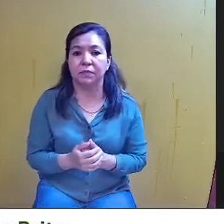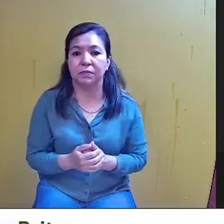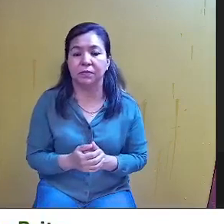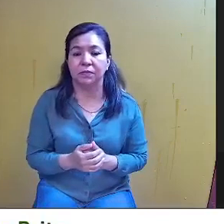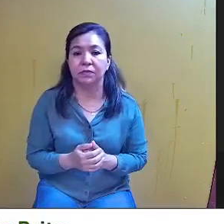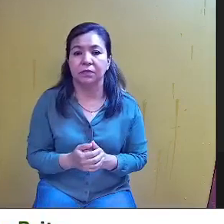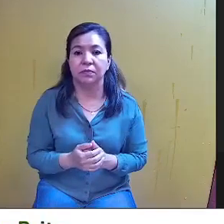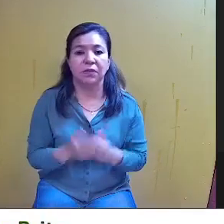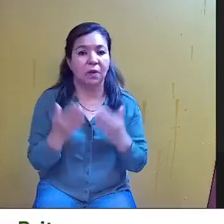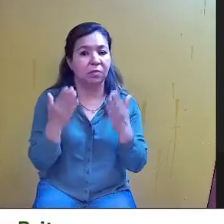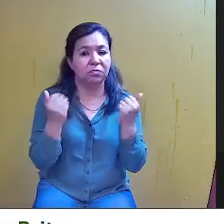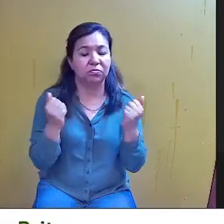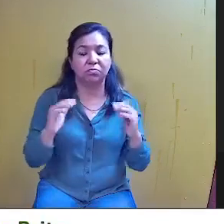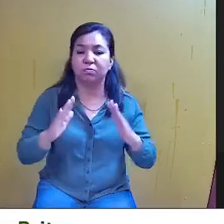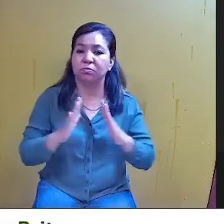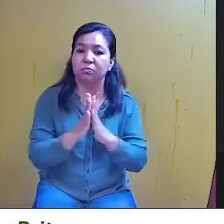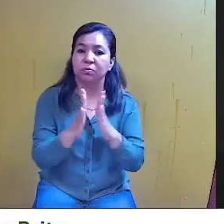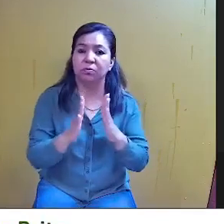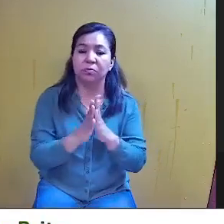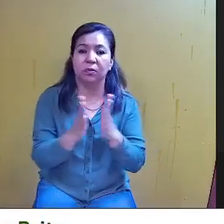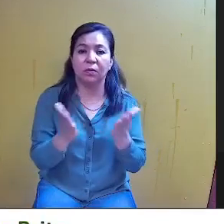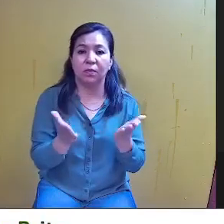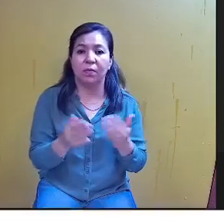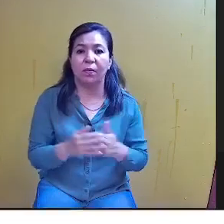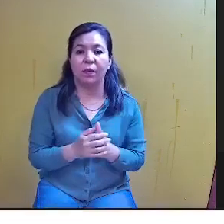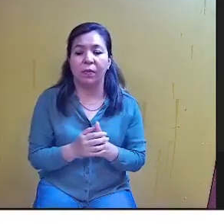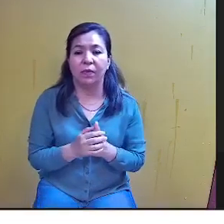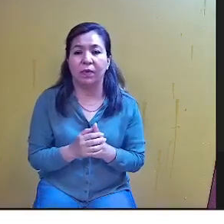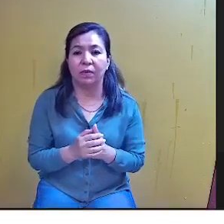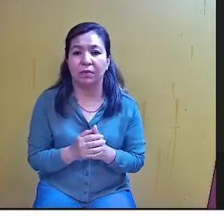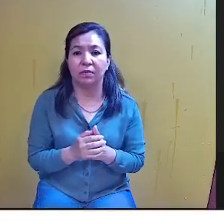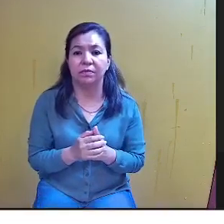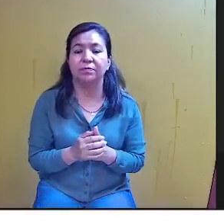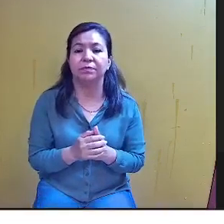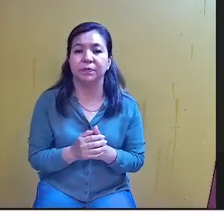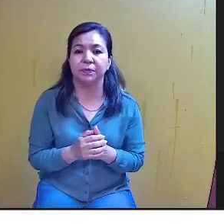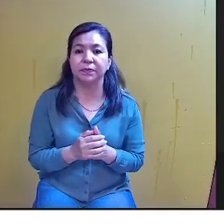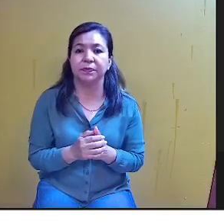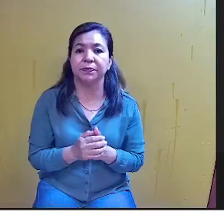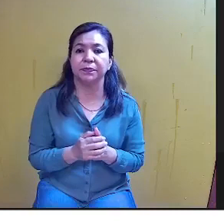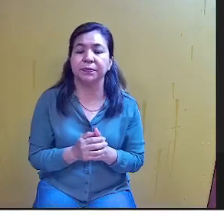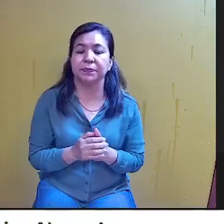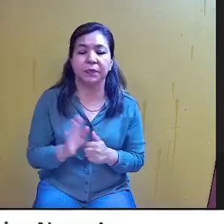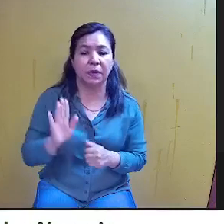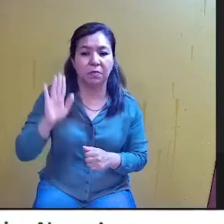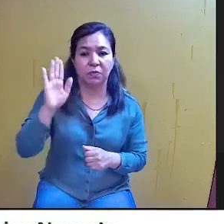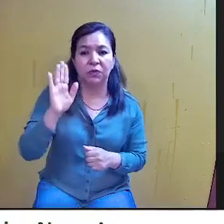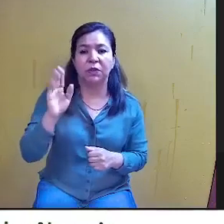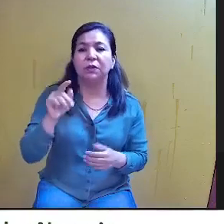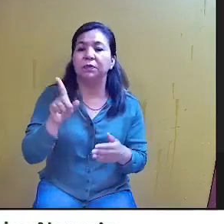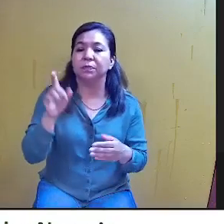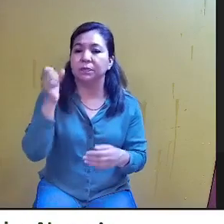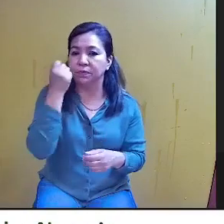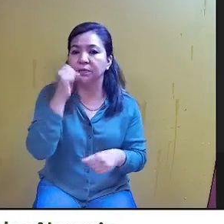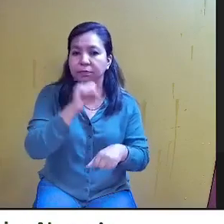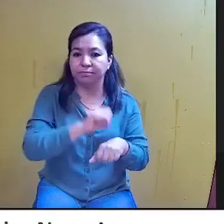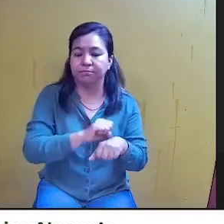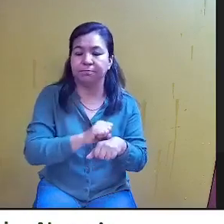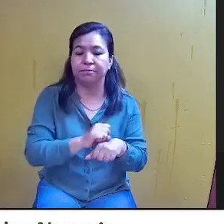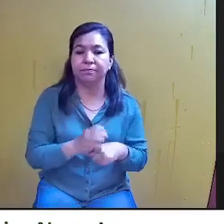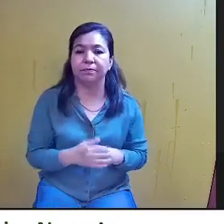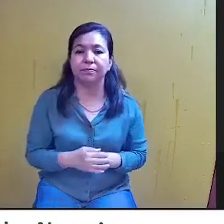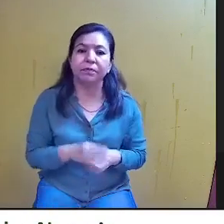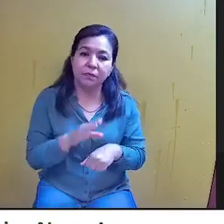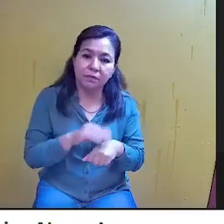No habiendo participaciones al respecto, señor secretario, por favor, tome la votación correspondiente. Con su autorización,